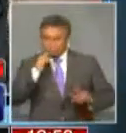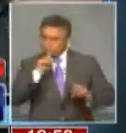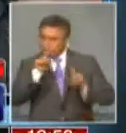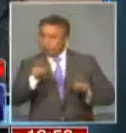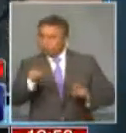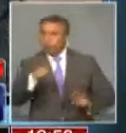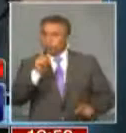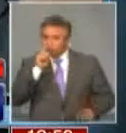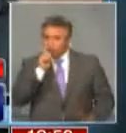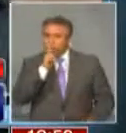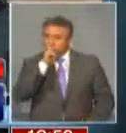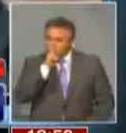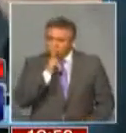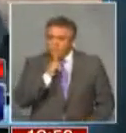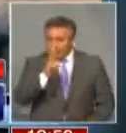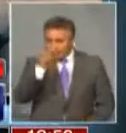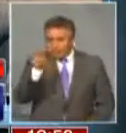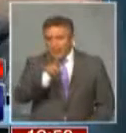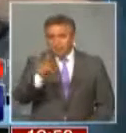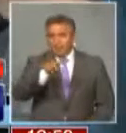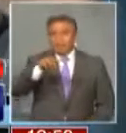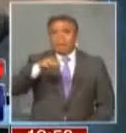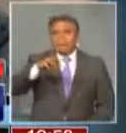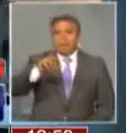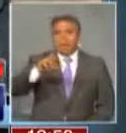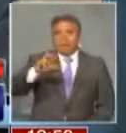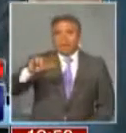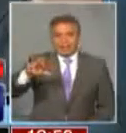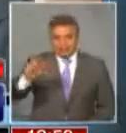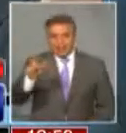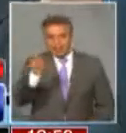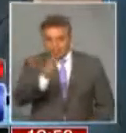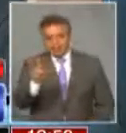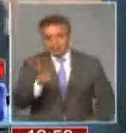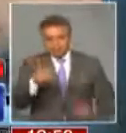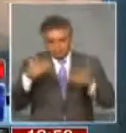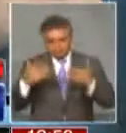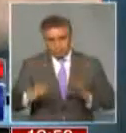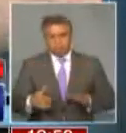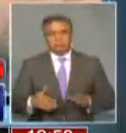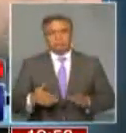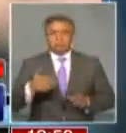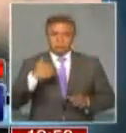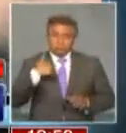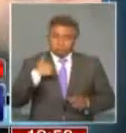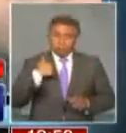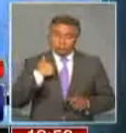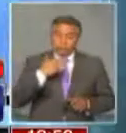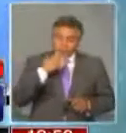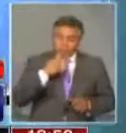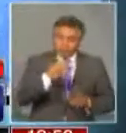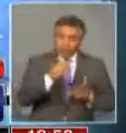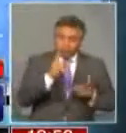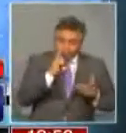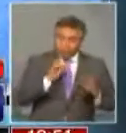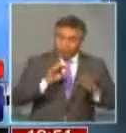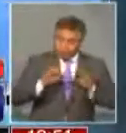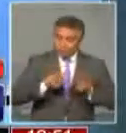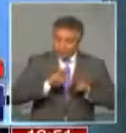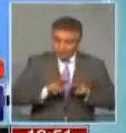situación similar a la del senador Moreira. Fue público su negación de una cosa que sí hizo y